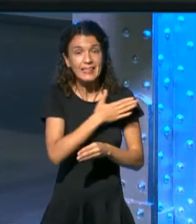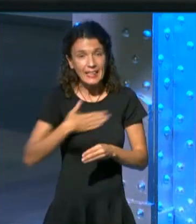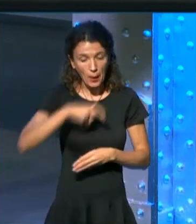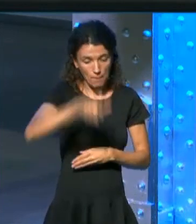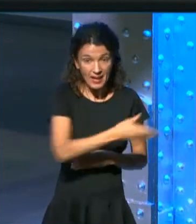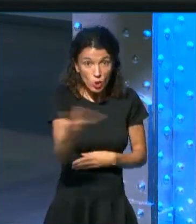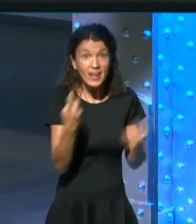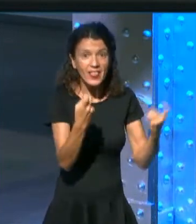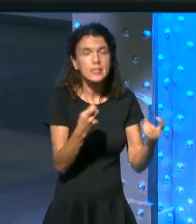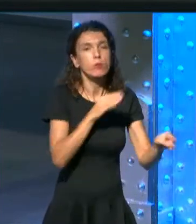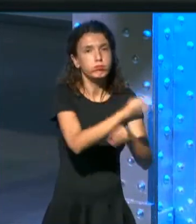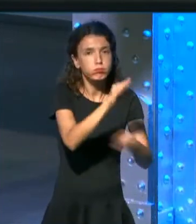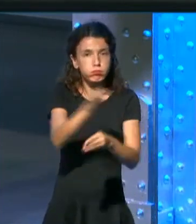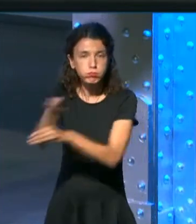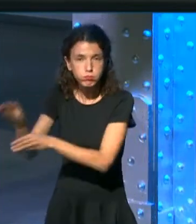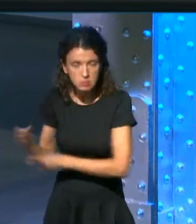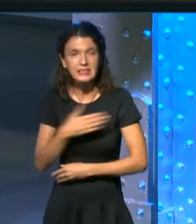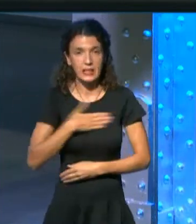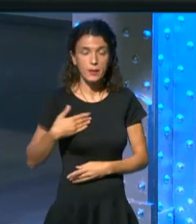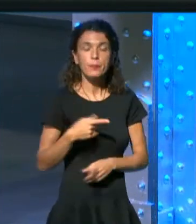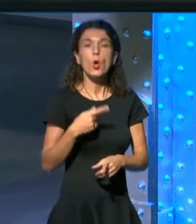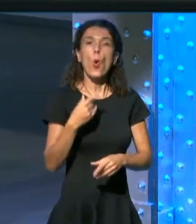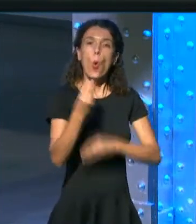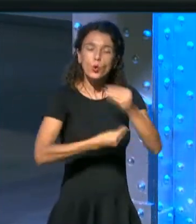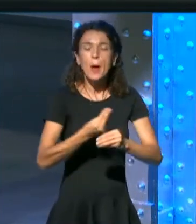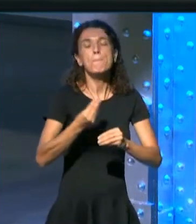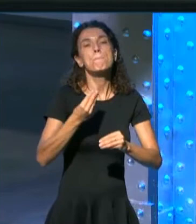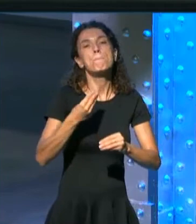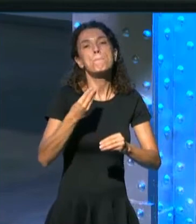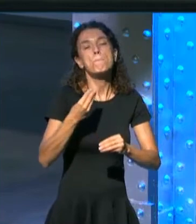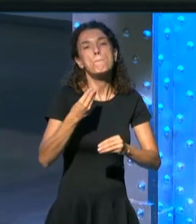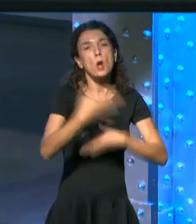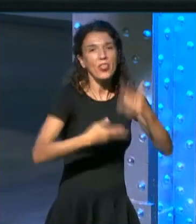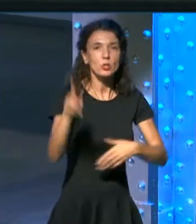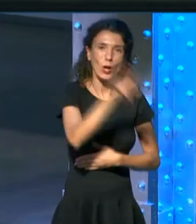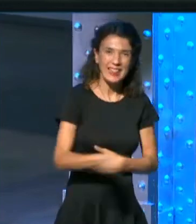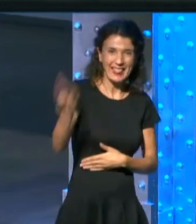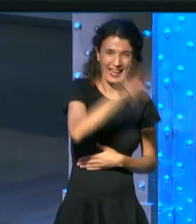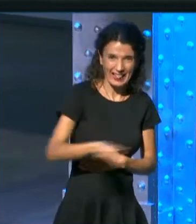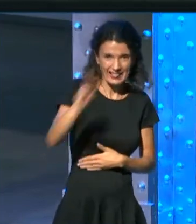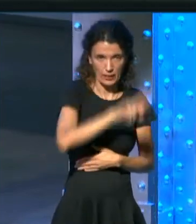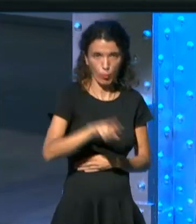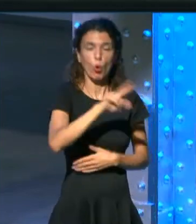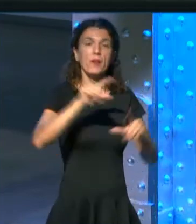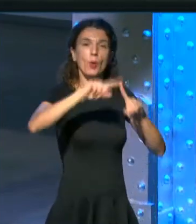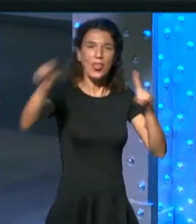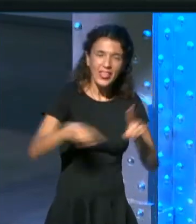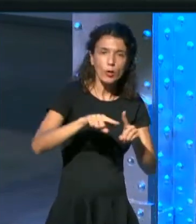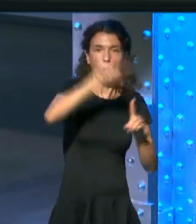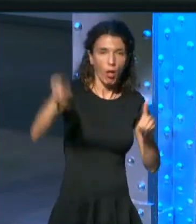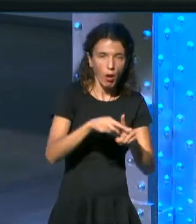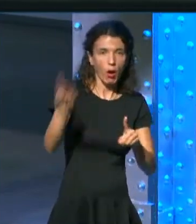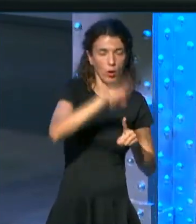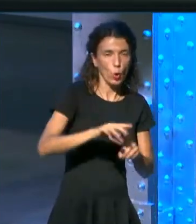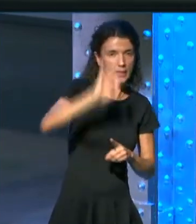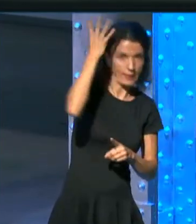personas que lo necesitan. Y se basan precisamente en procesos iterativos, en hacer un ciclo y otro ciclo y otro ciclo. Un ciclo de